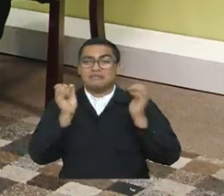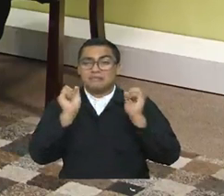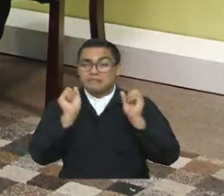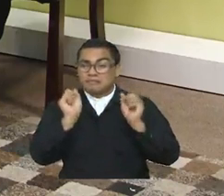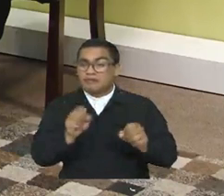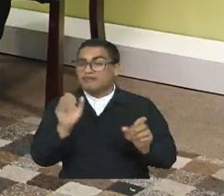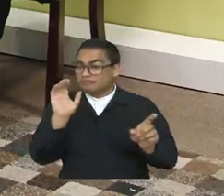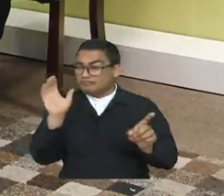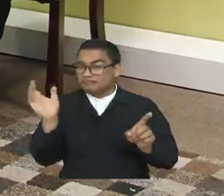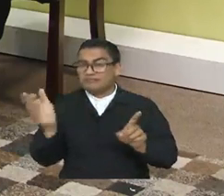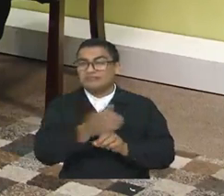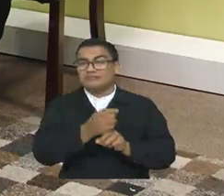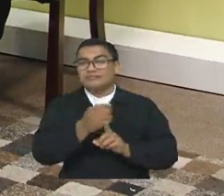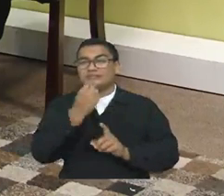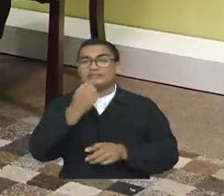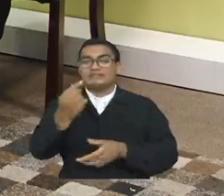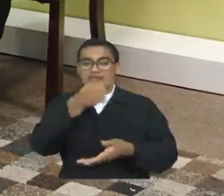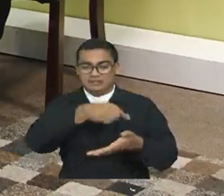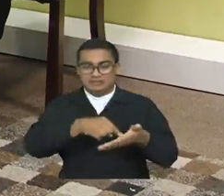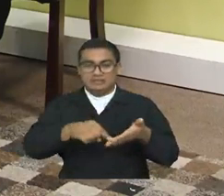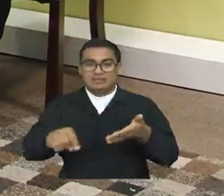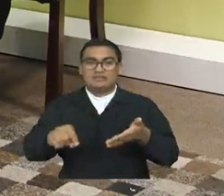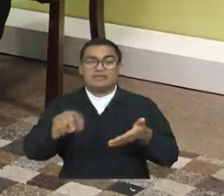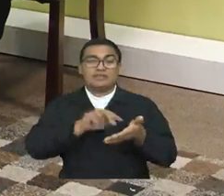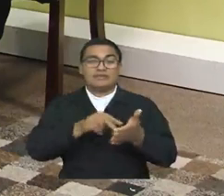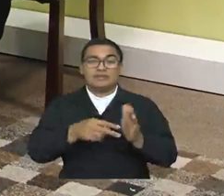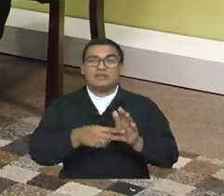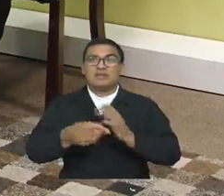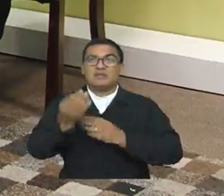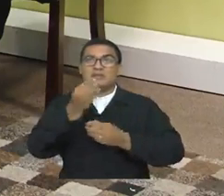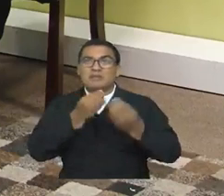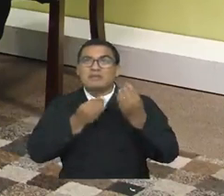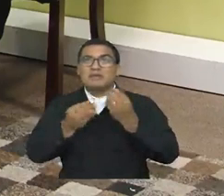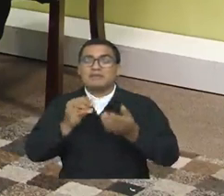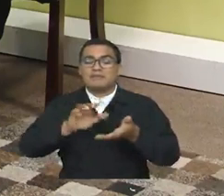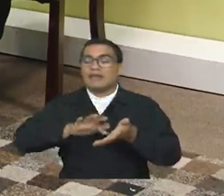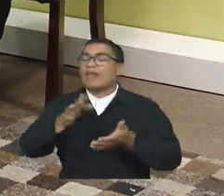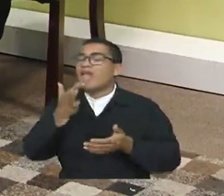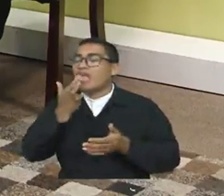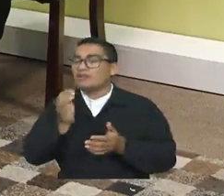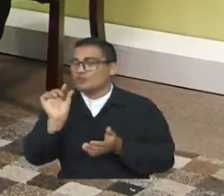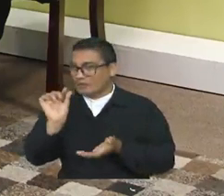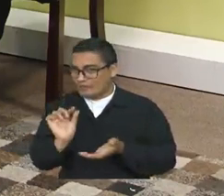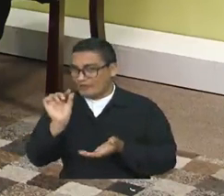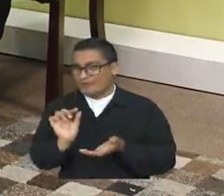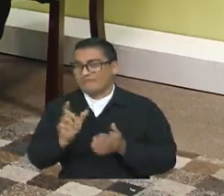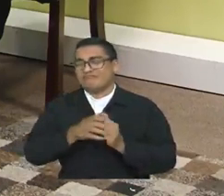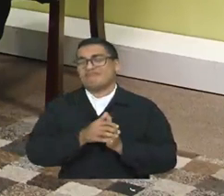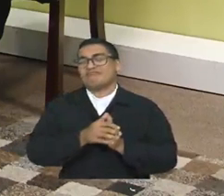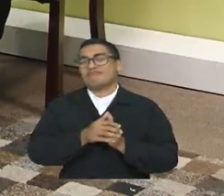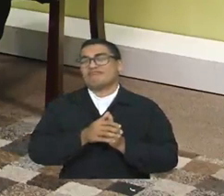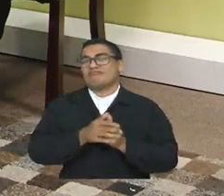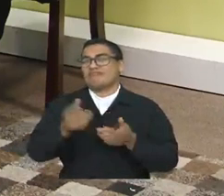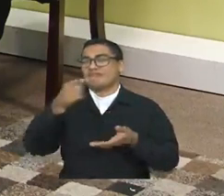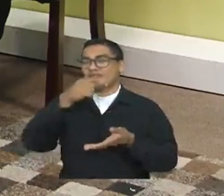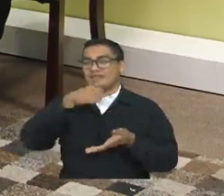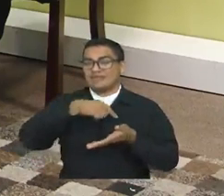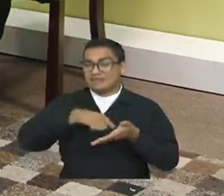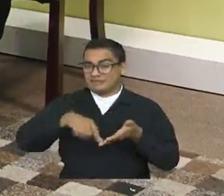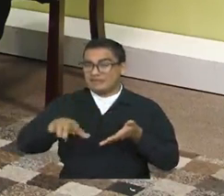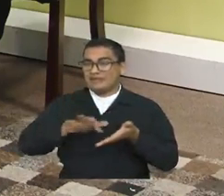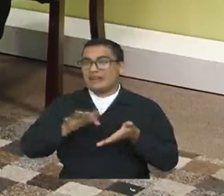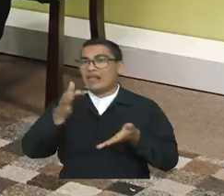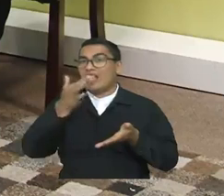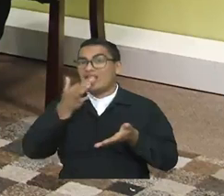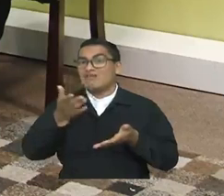alcanzar. Esta semana voy a disminuir el azúcar. Eso es importante. Voy a disminuir el azúcar, que es muy, muy mal,